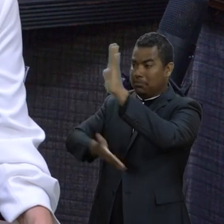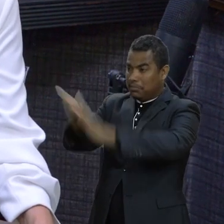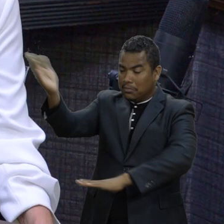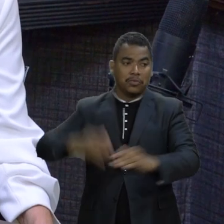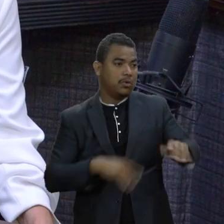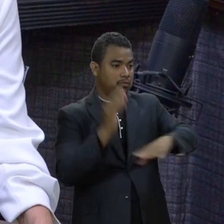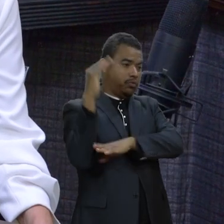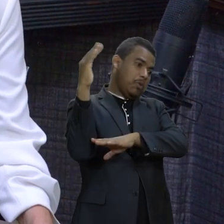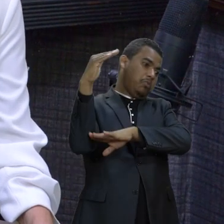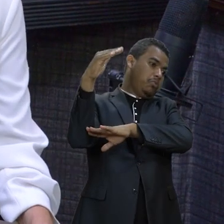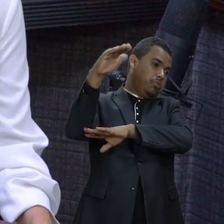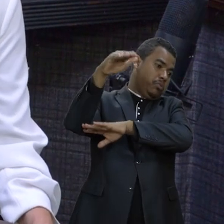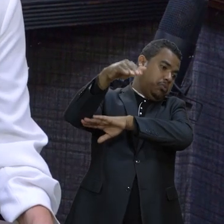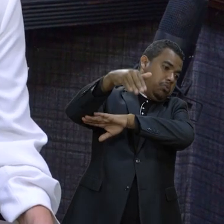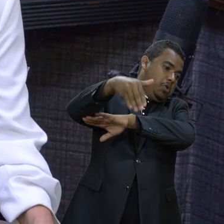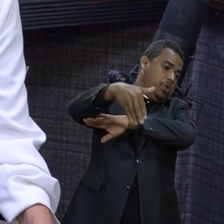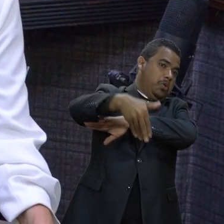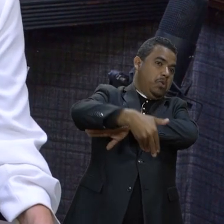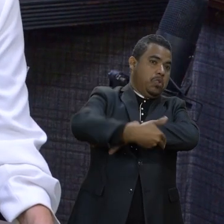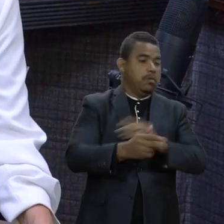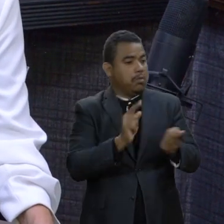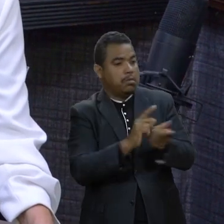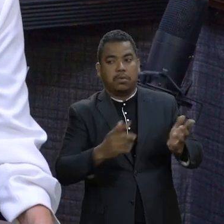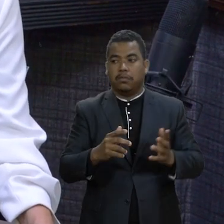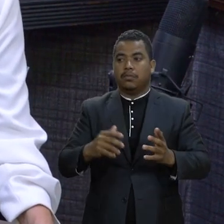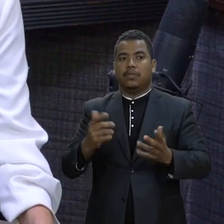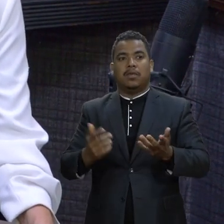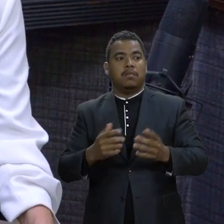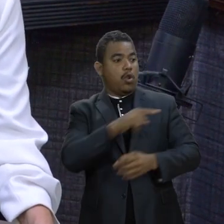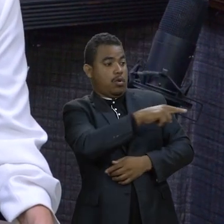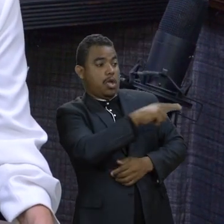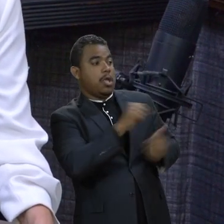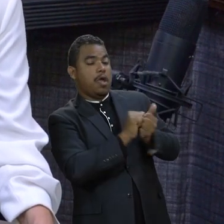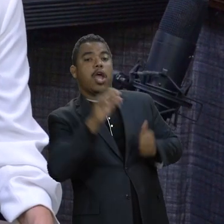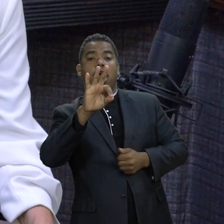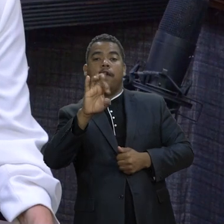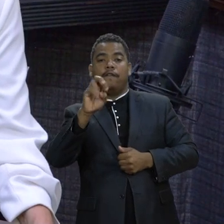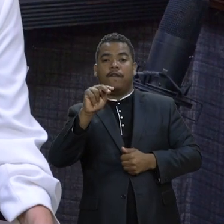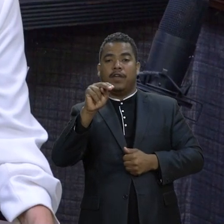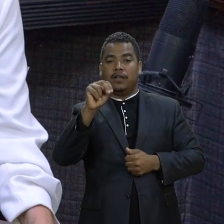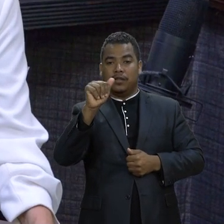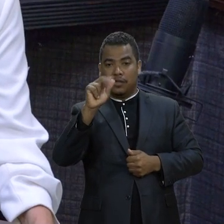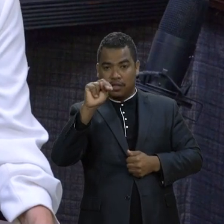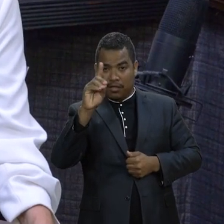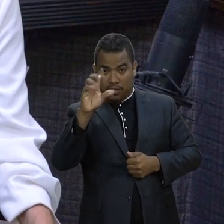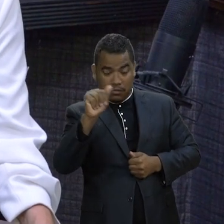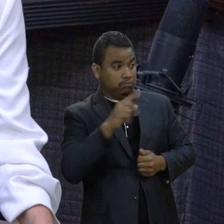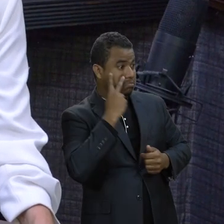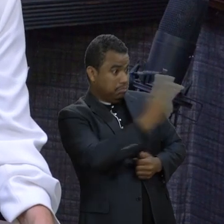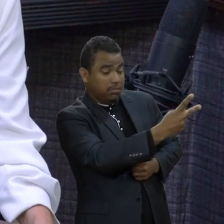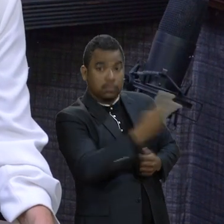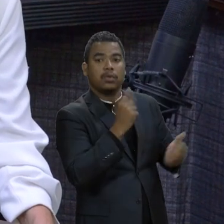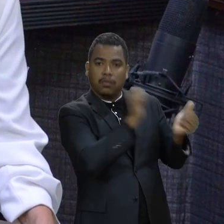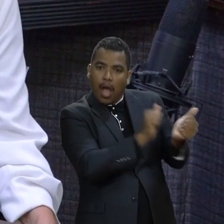lo que yo le veo es si se va a poder solucionar algo con eso. Porque es muy triste hacer un trabajo y que todo